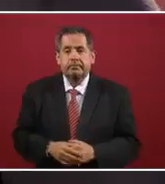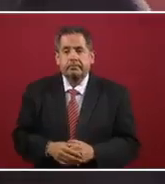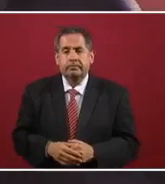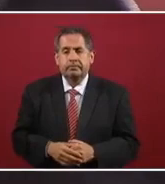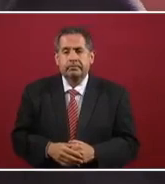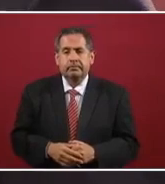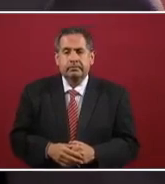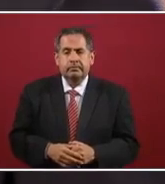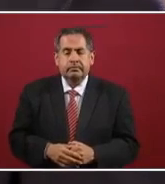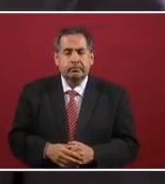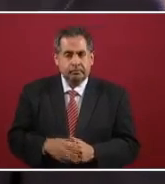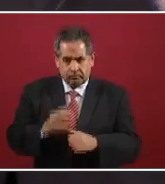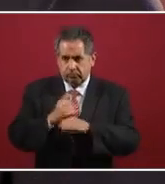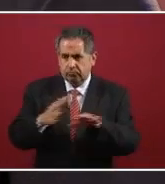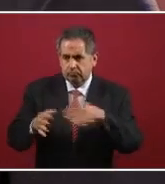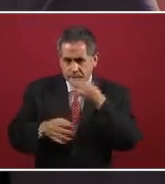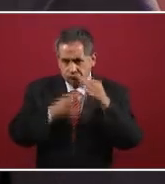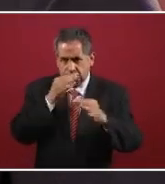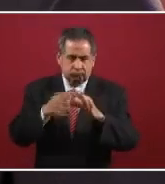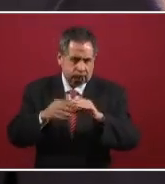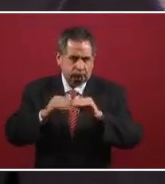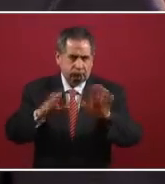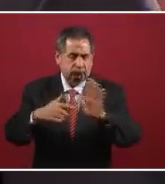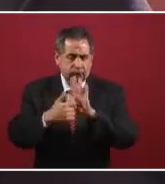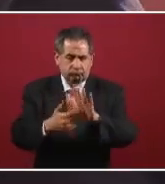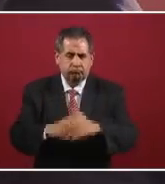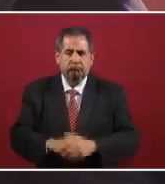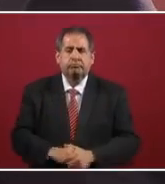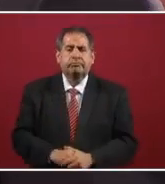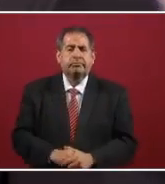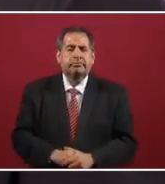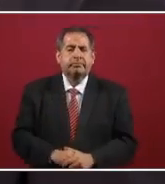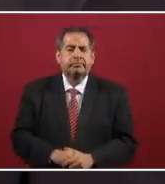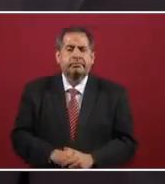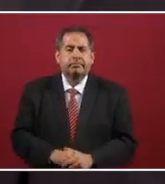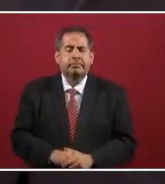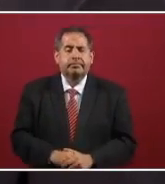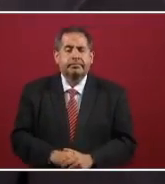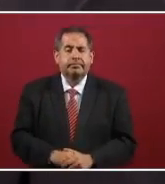se informó que era un